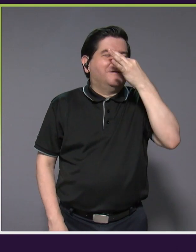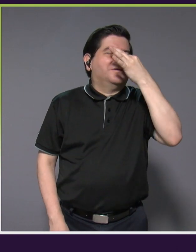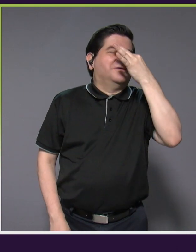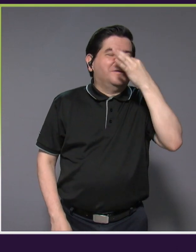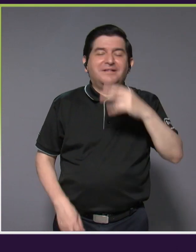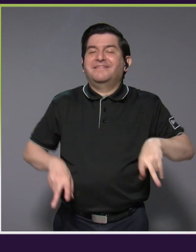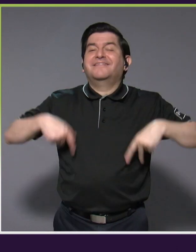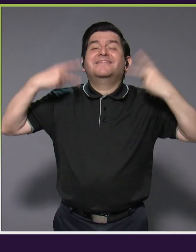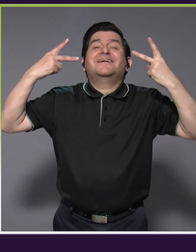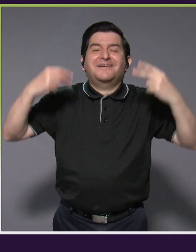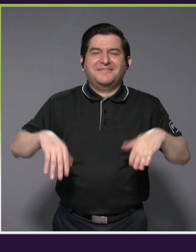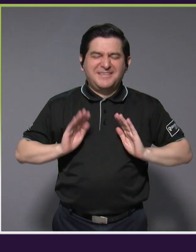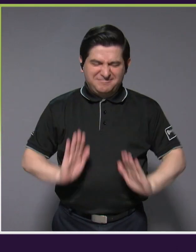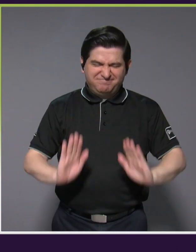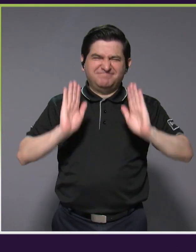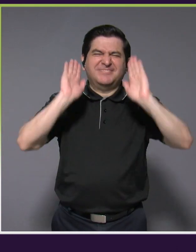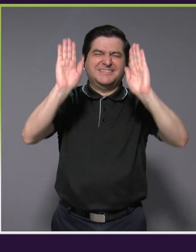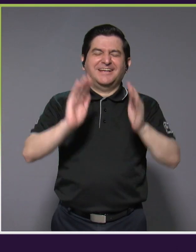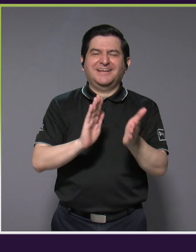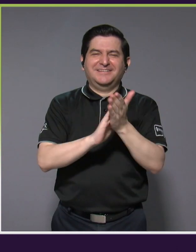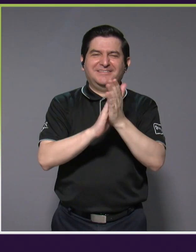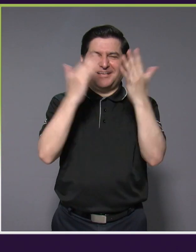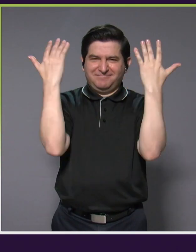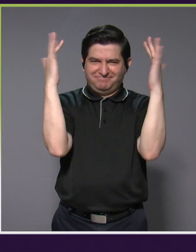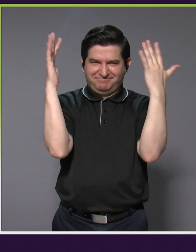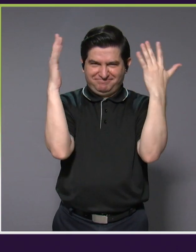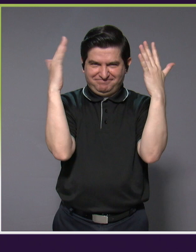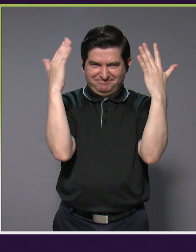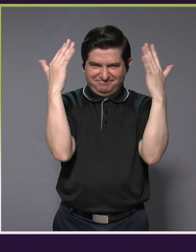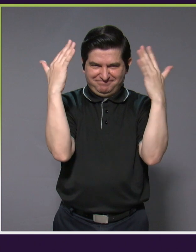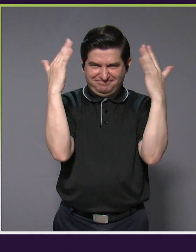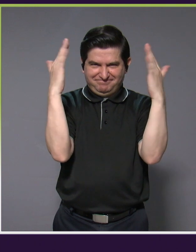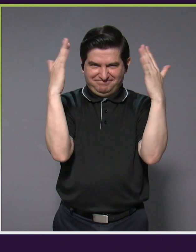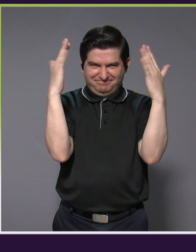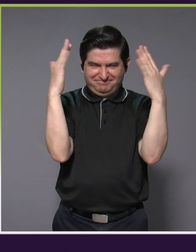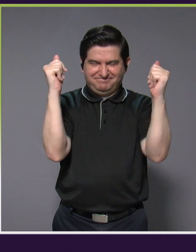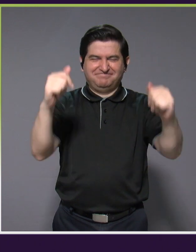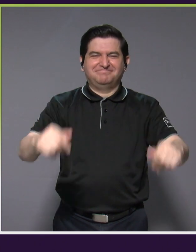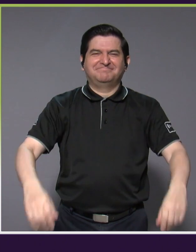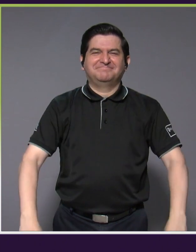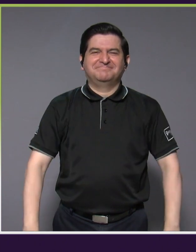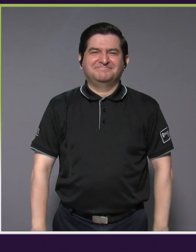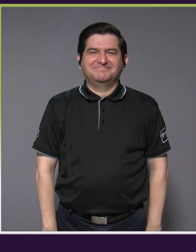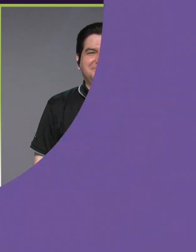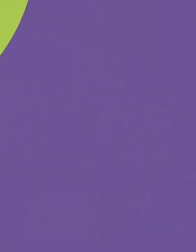hacia la vida. Excelente, ok, un aplauso. Enamorado de la vida, ok, muy bien.